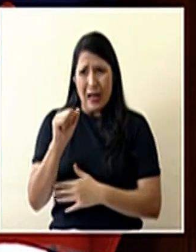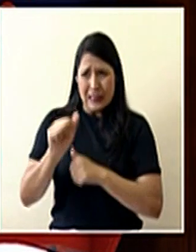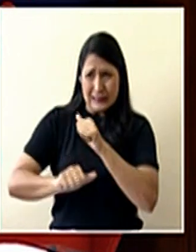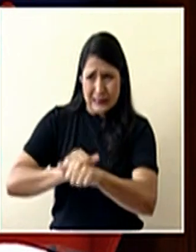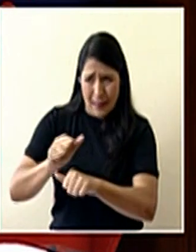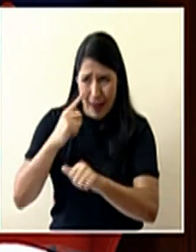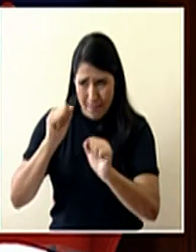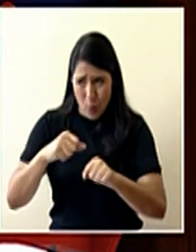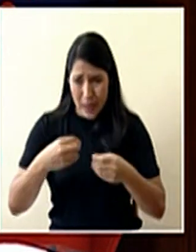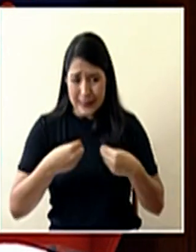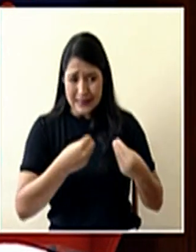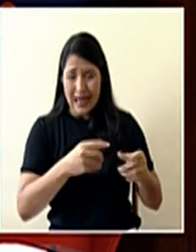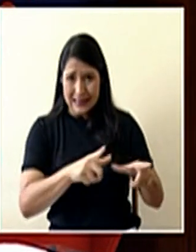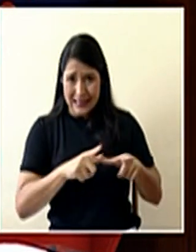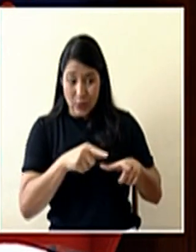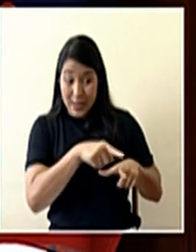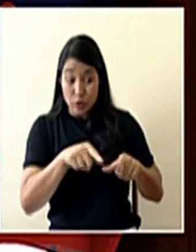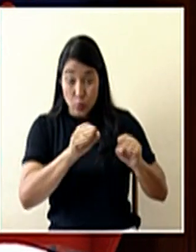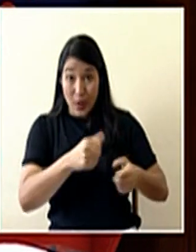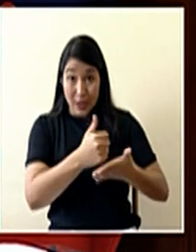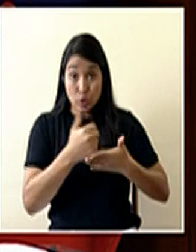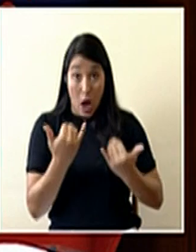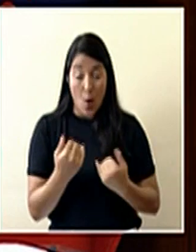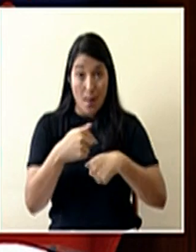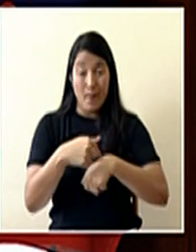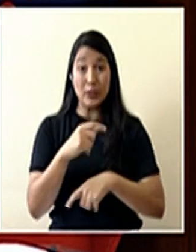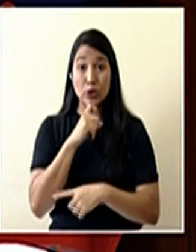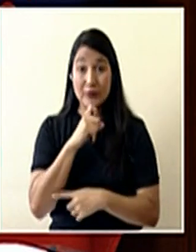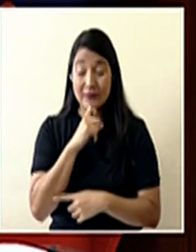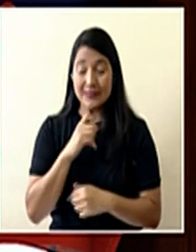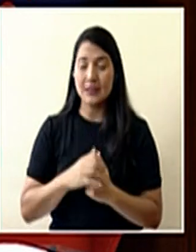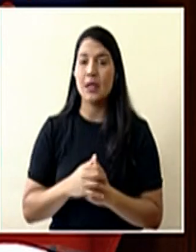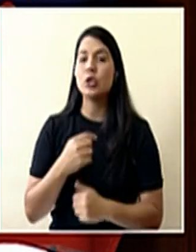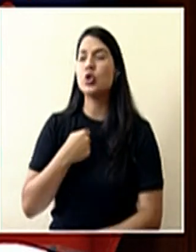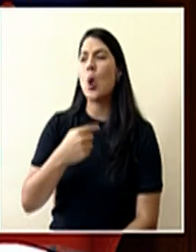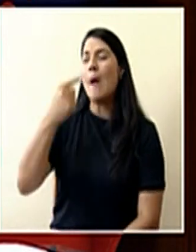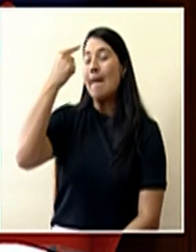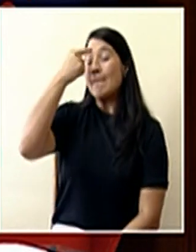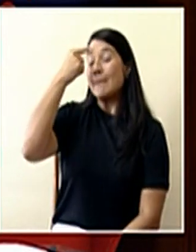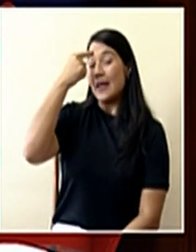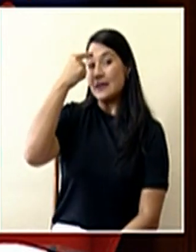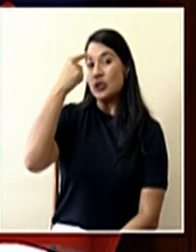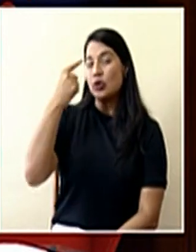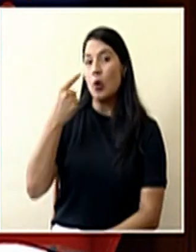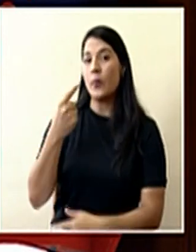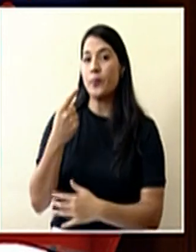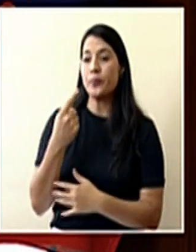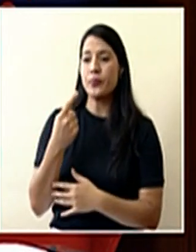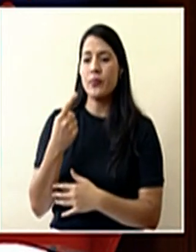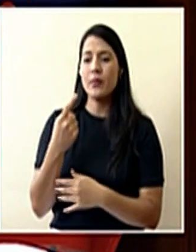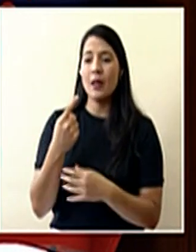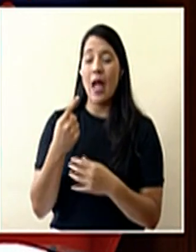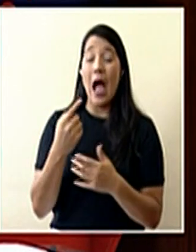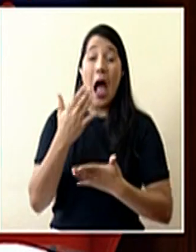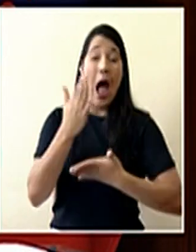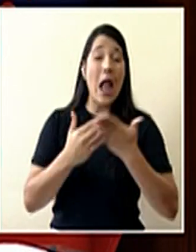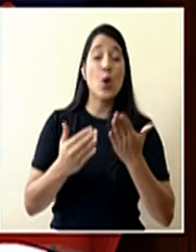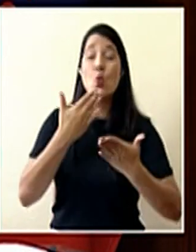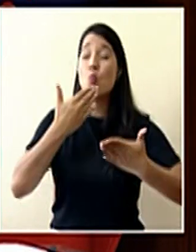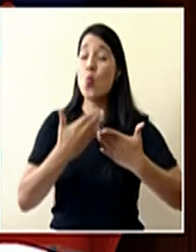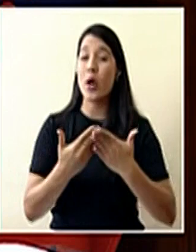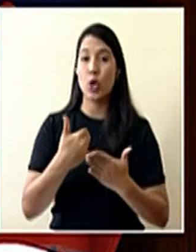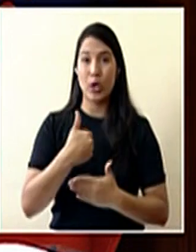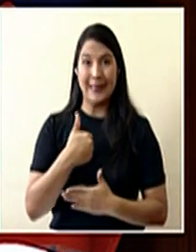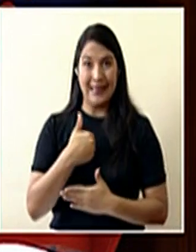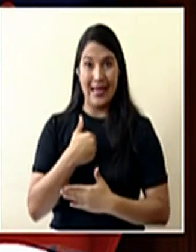críticos? Okay. Yo considero que una de las claves del éxito que hemos tenido hasta ahora es el altísimo nivel de los